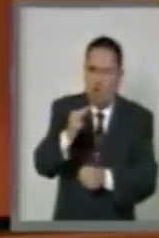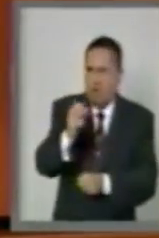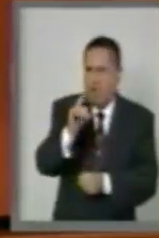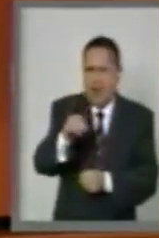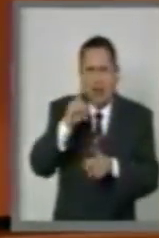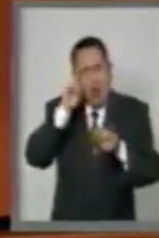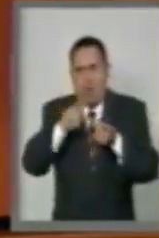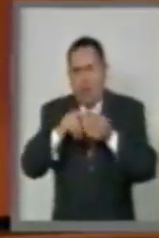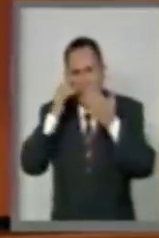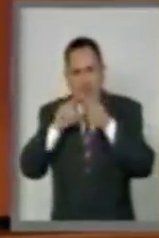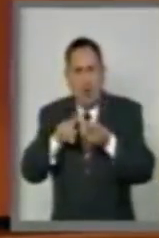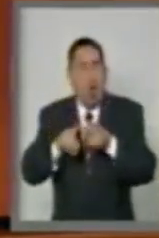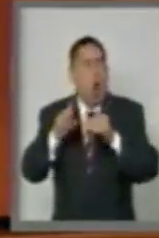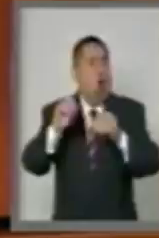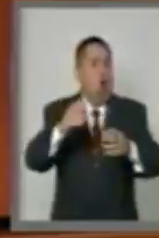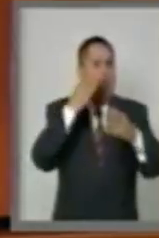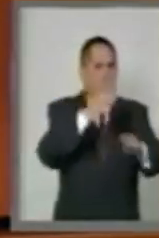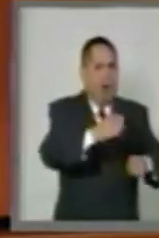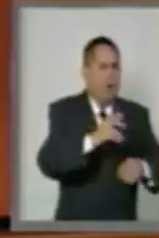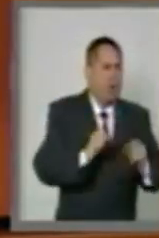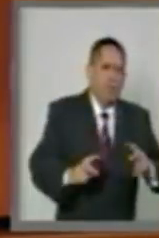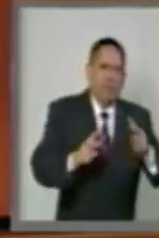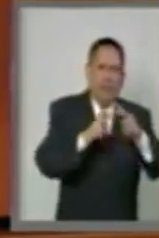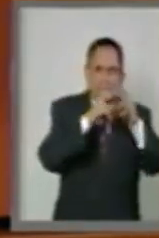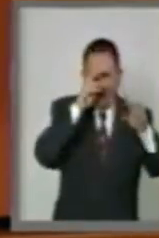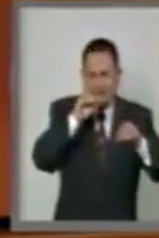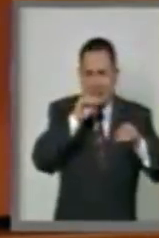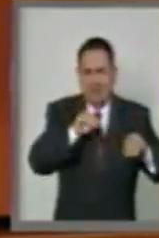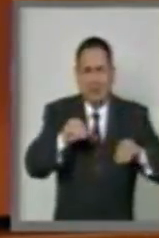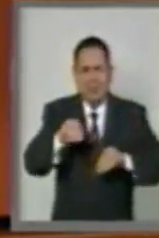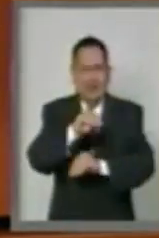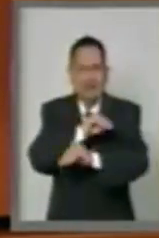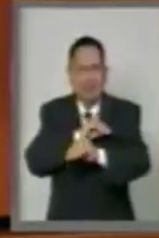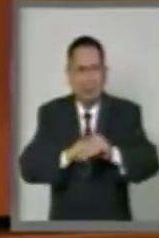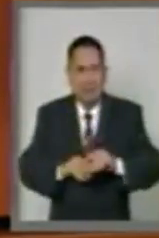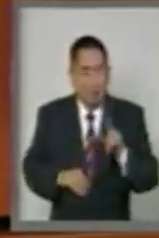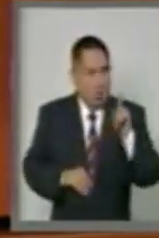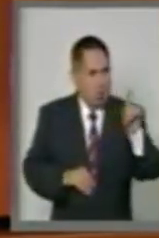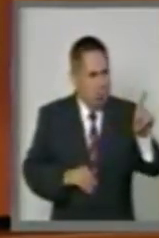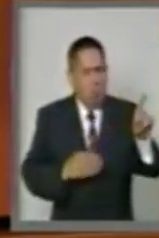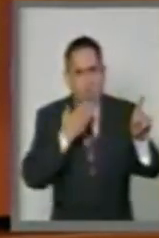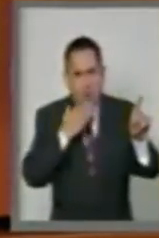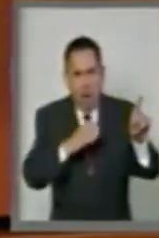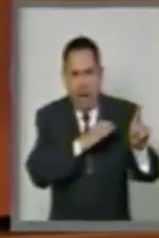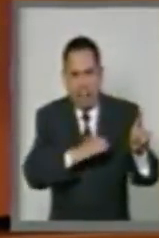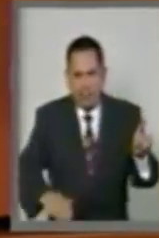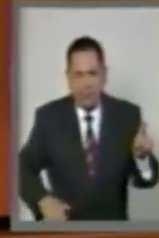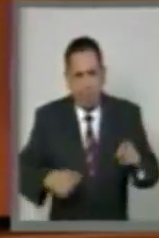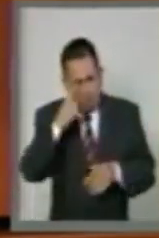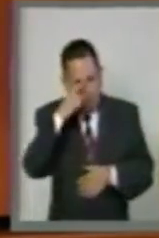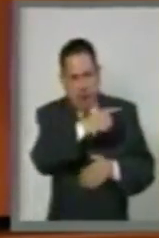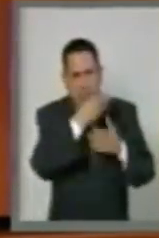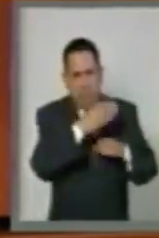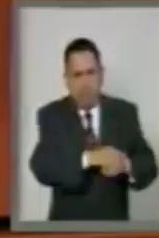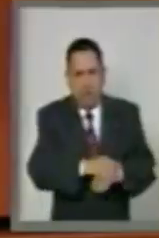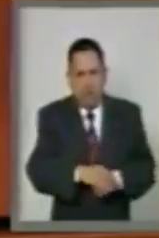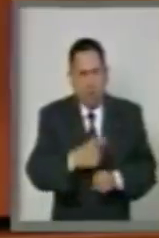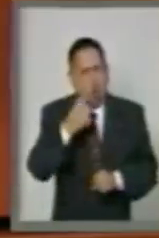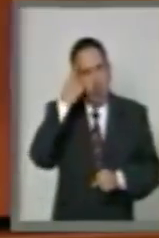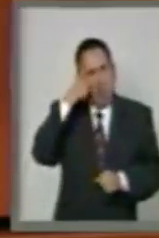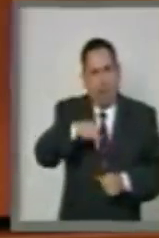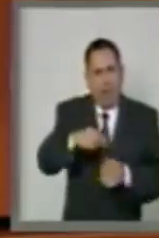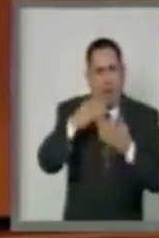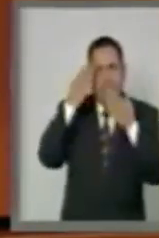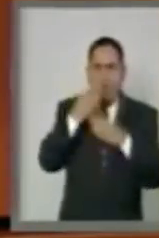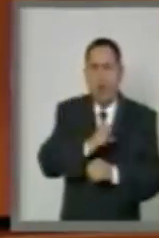no sé dónde, o en el Banco de París. No, es usted un buen candidato para allá, no para desarrollar